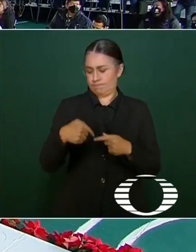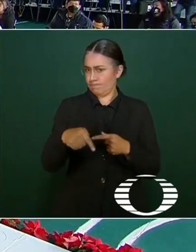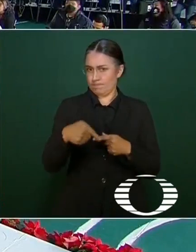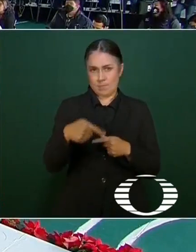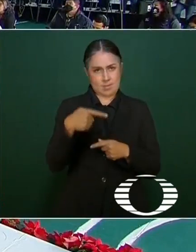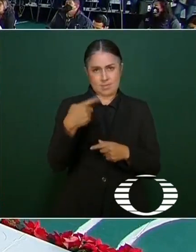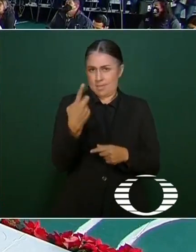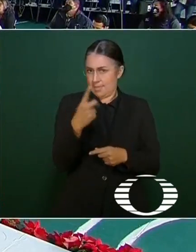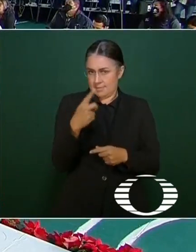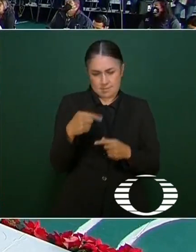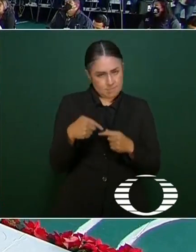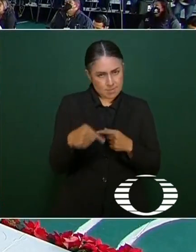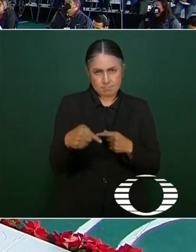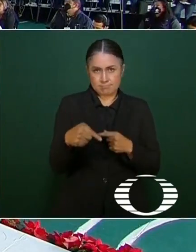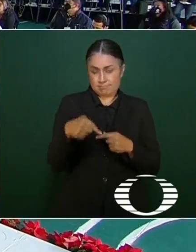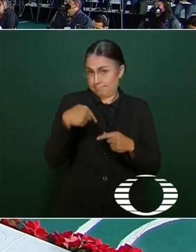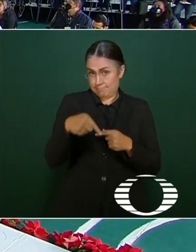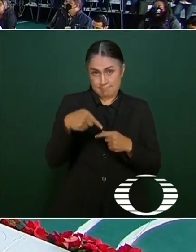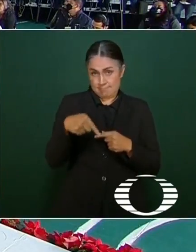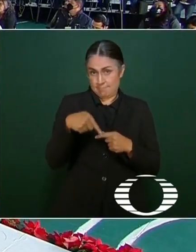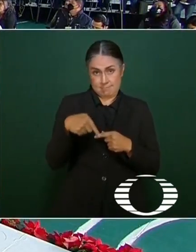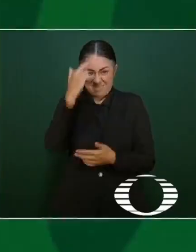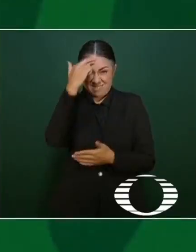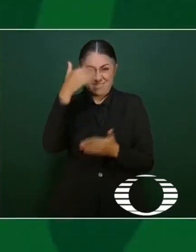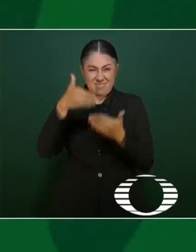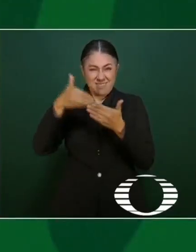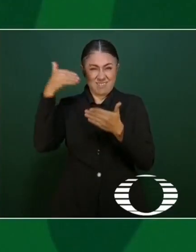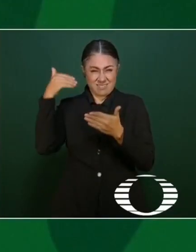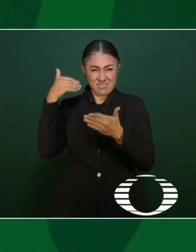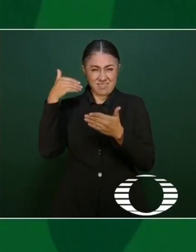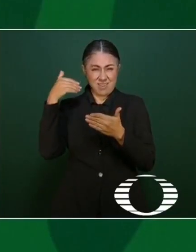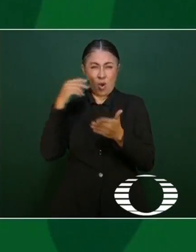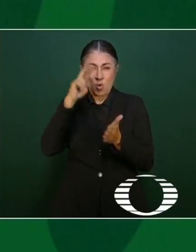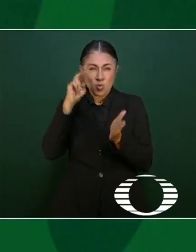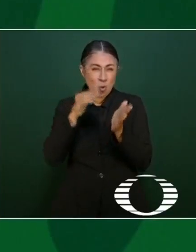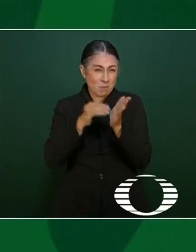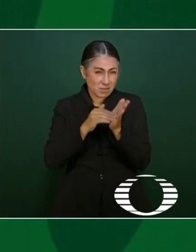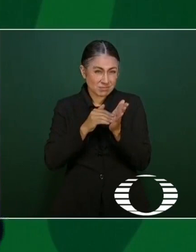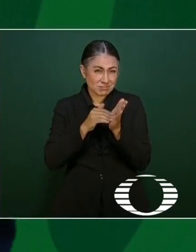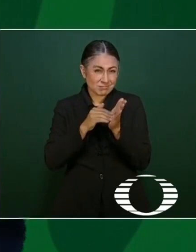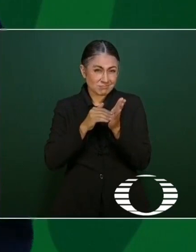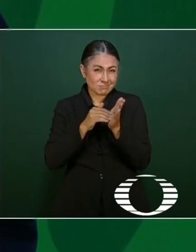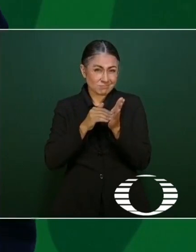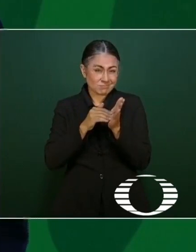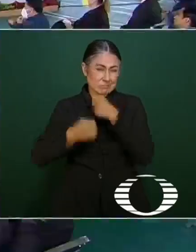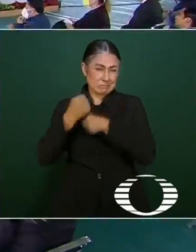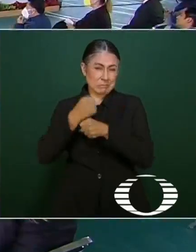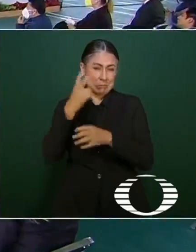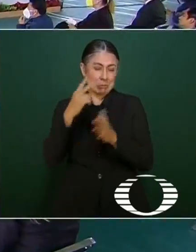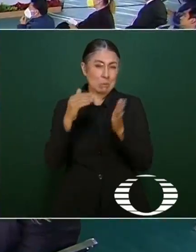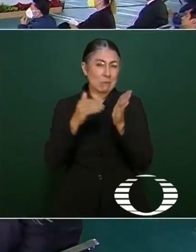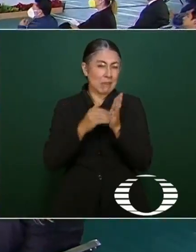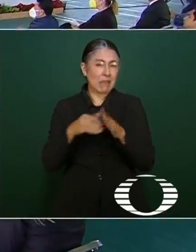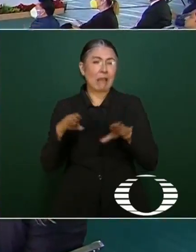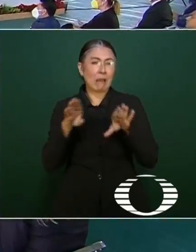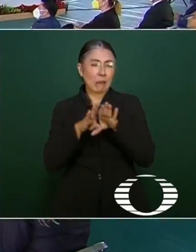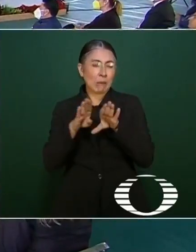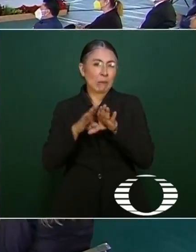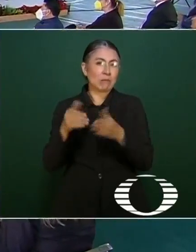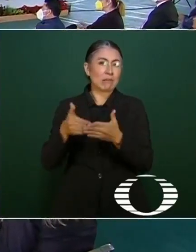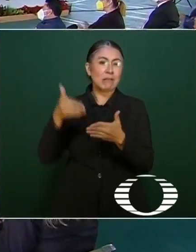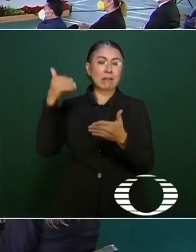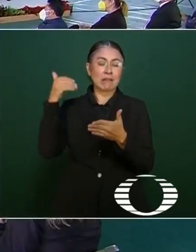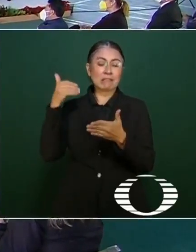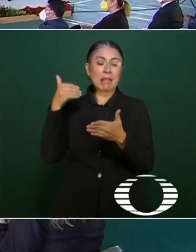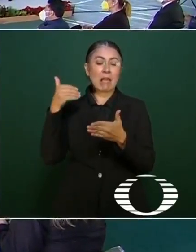El presidente López Obrador reaccionó esta mañana de forma más directa a las recientes publicaciones que los diarios El Universal y Reforma han hecho esta